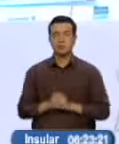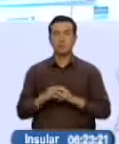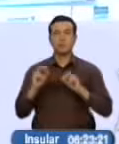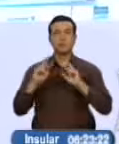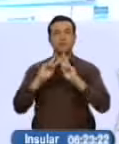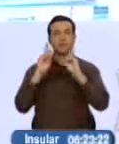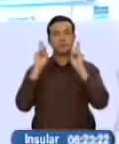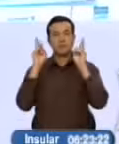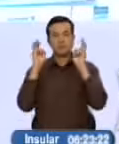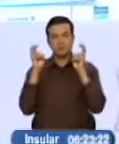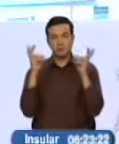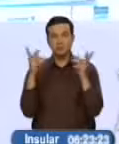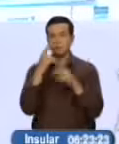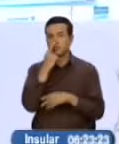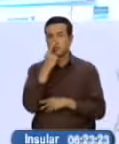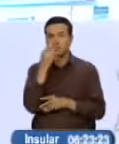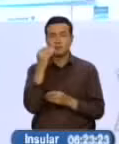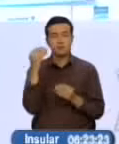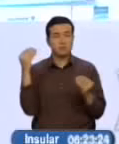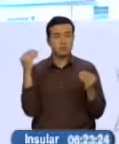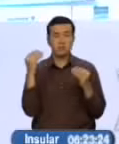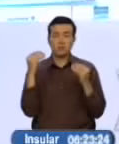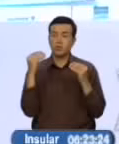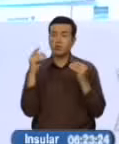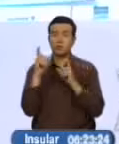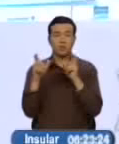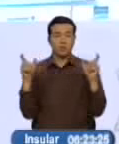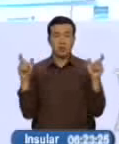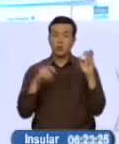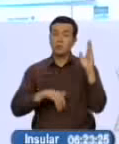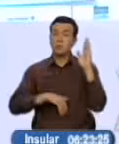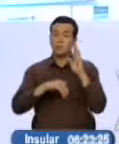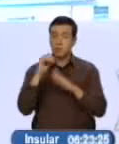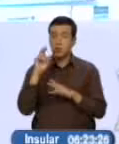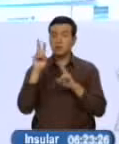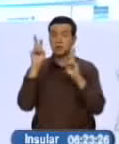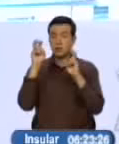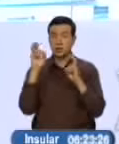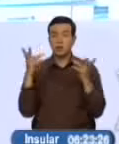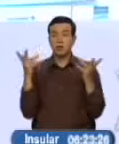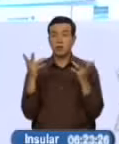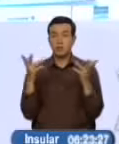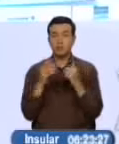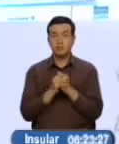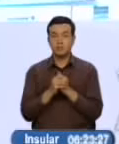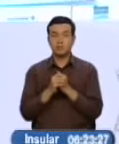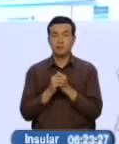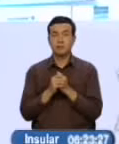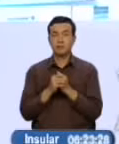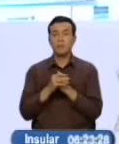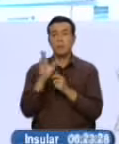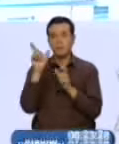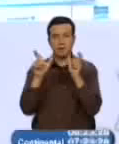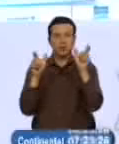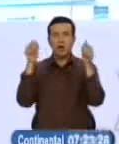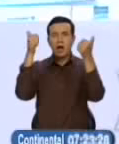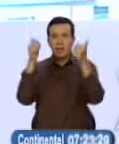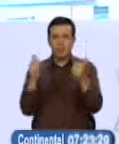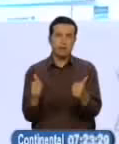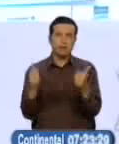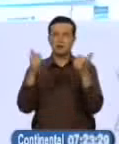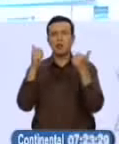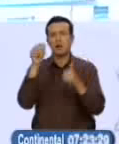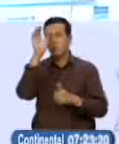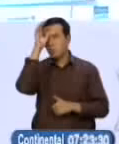que ha causado justamente el interés de muchísimos sectores de la sociedad, especialmente los relacionados a las manifestaciones artísticas, cultura,